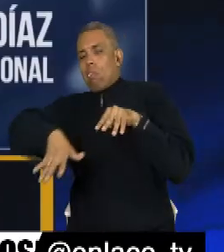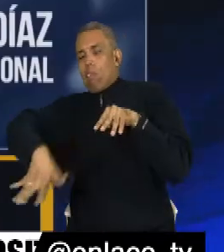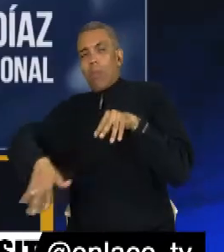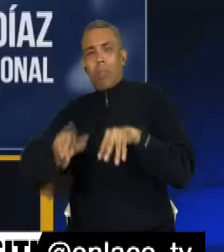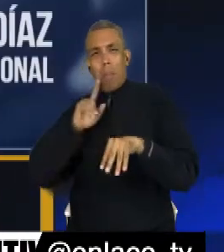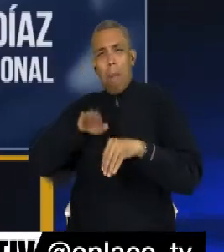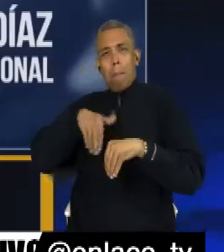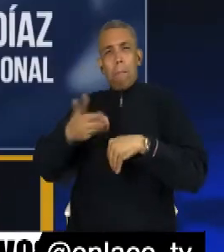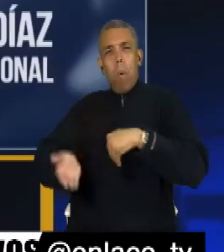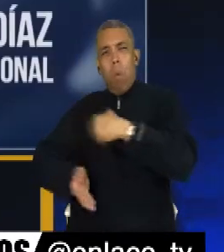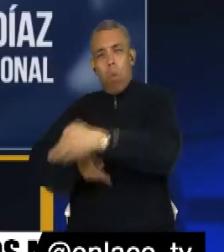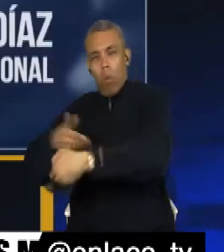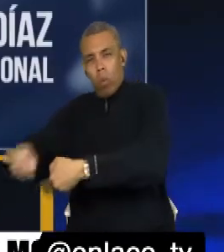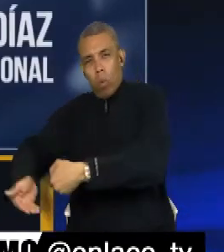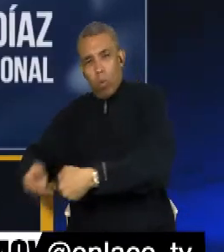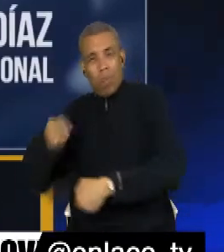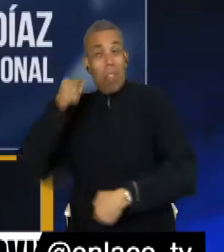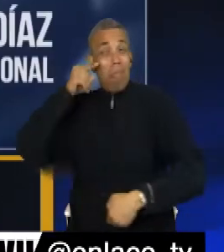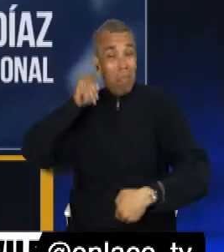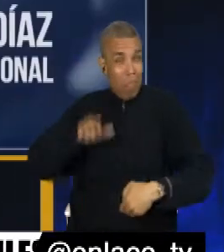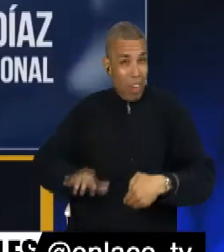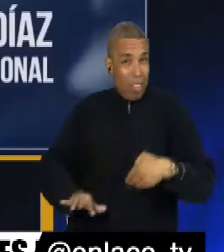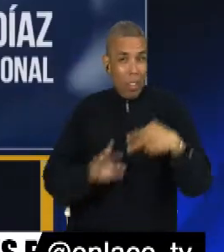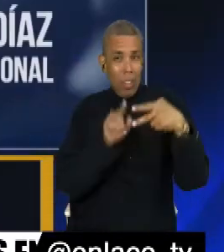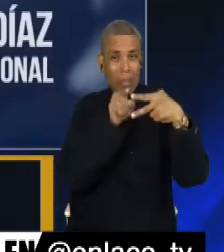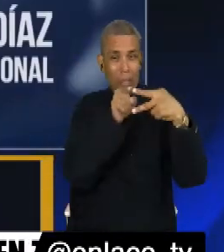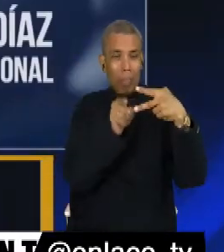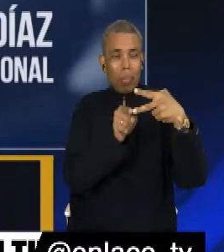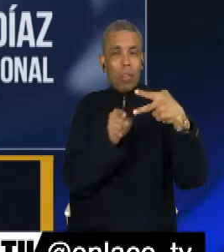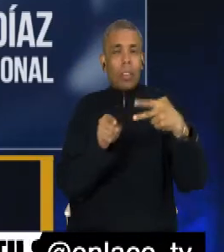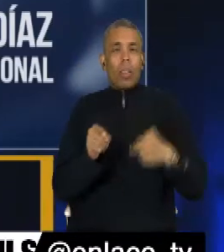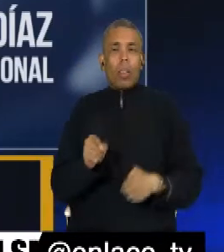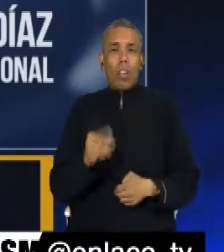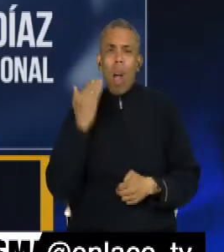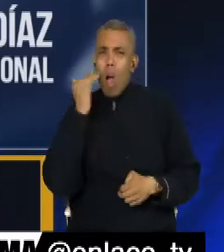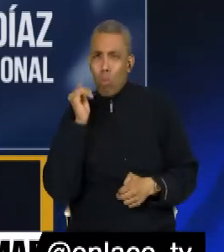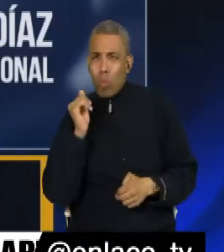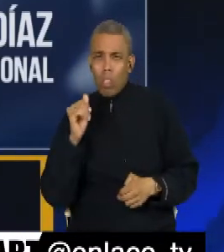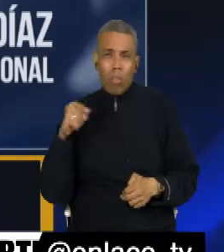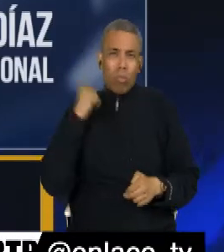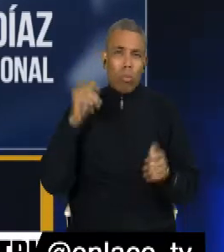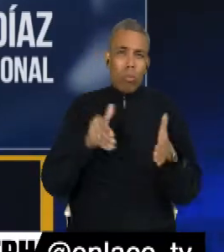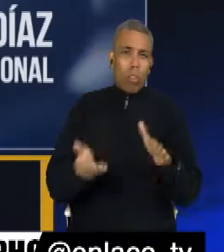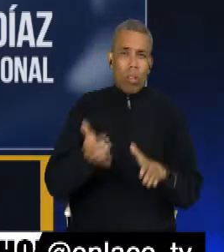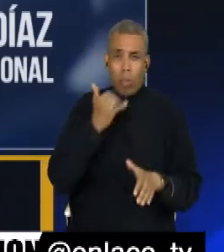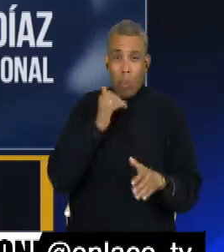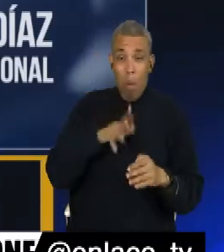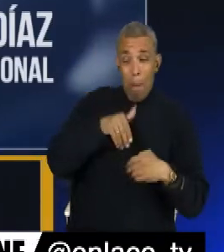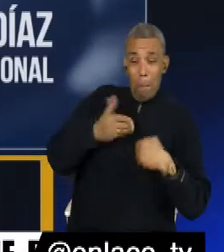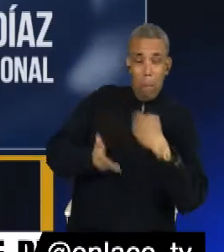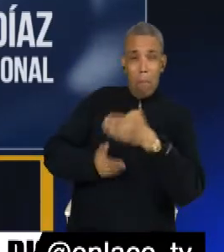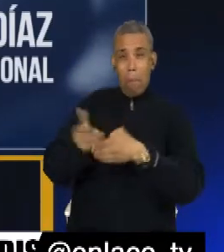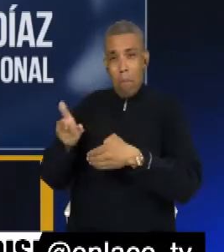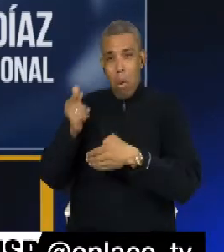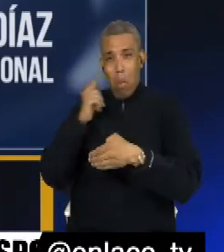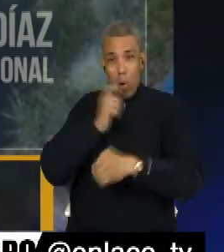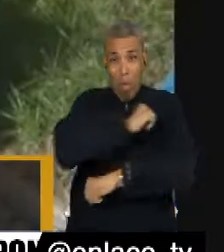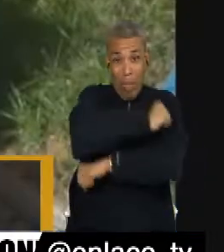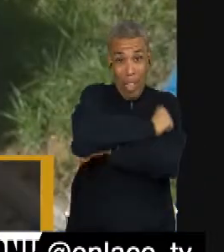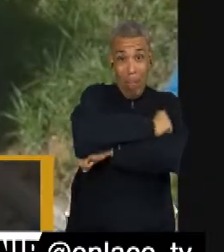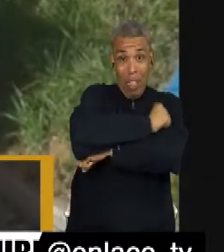que fallece fue expulsada por una de las ventanas del bus y pues fue la única víctima